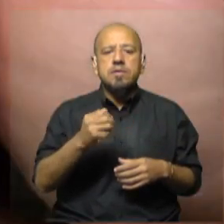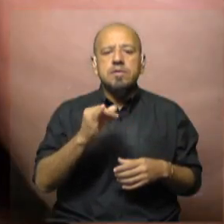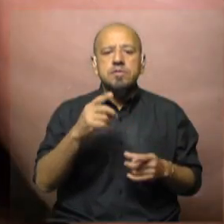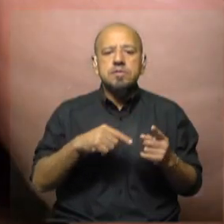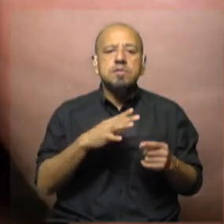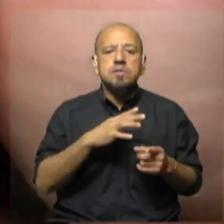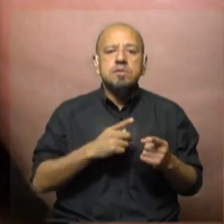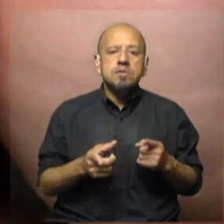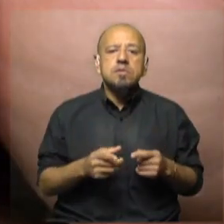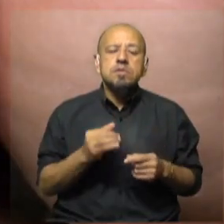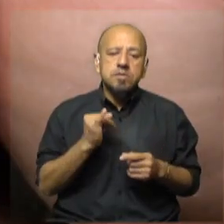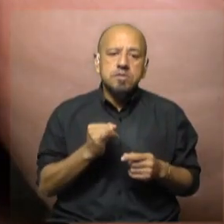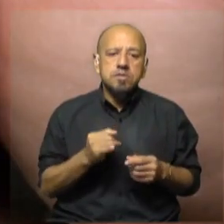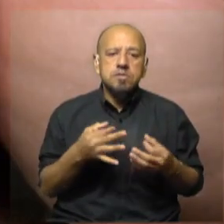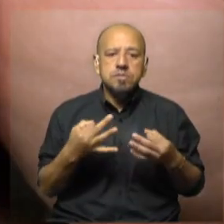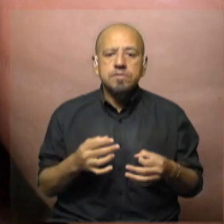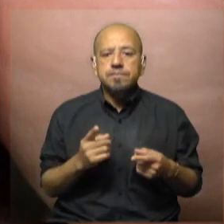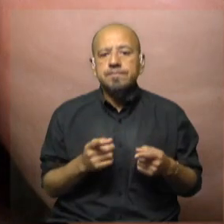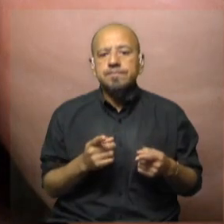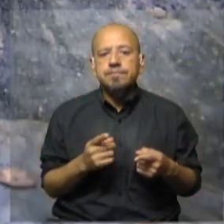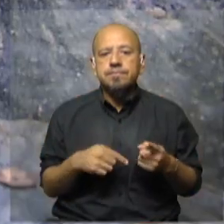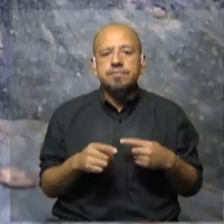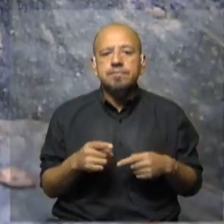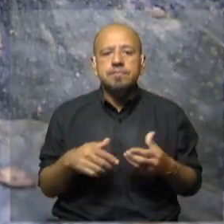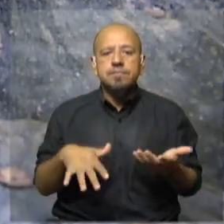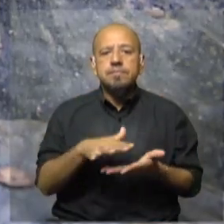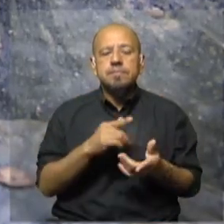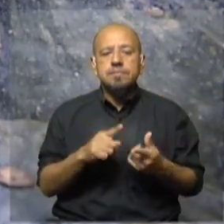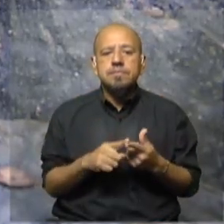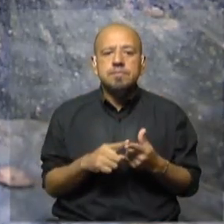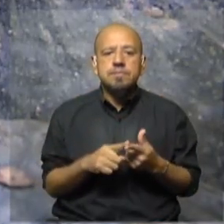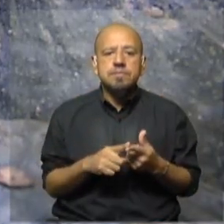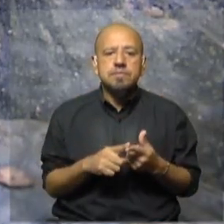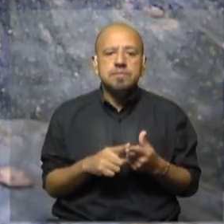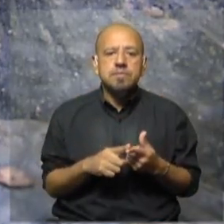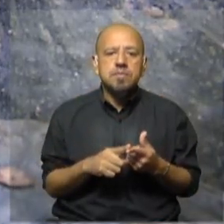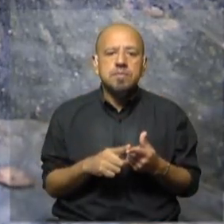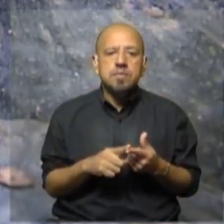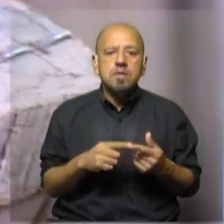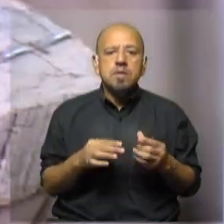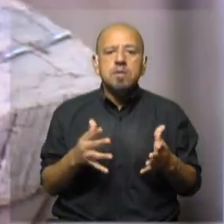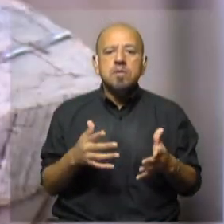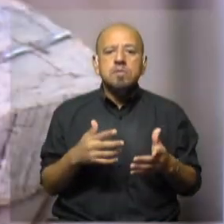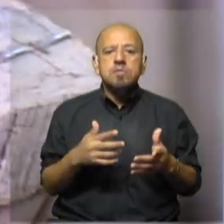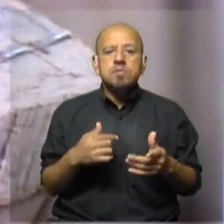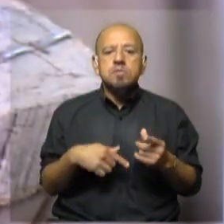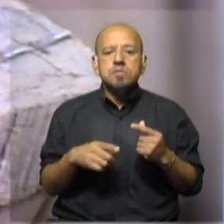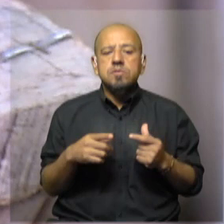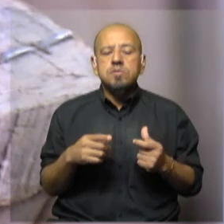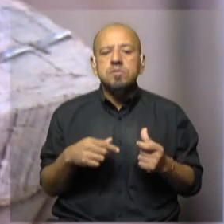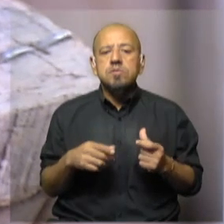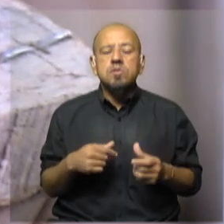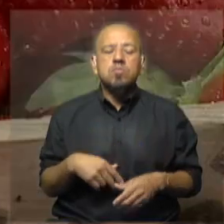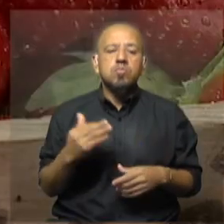efecto seguramente relacionado con estas condiciones de déficit hídrico. ¿Cuál es el efecto? Una reducción en los niveles de